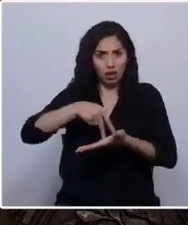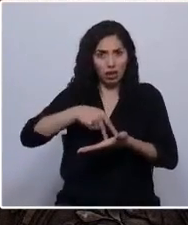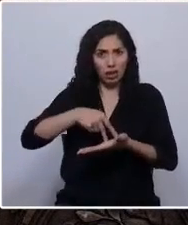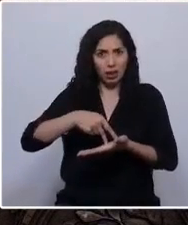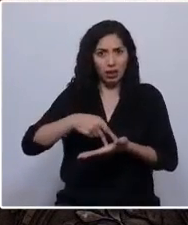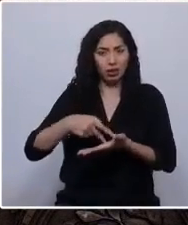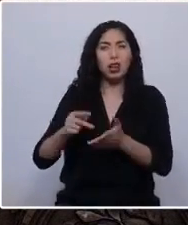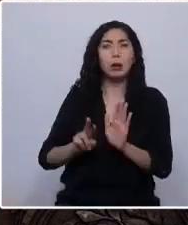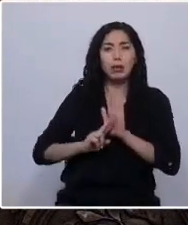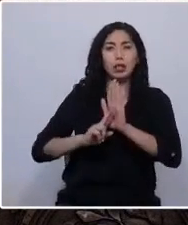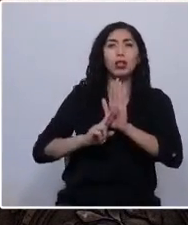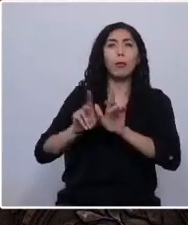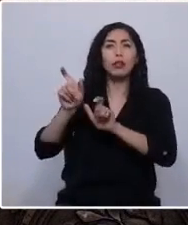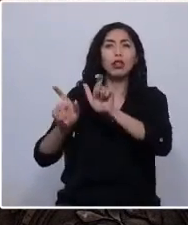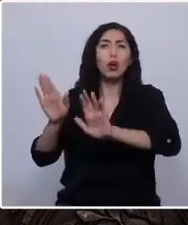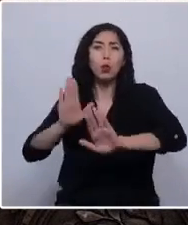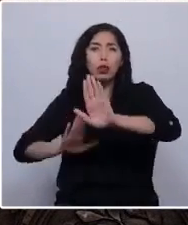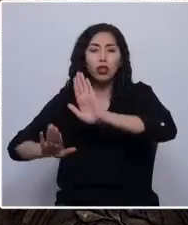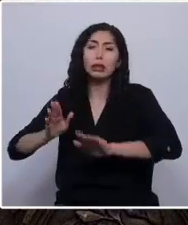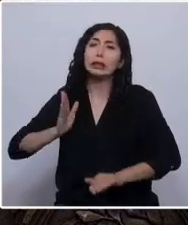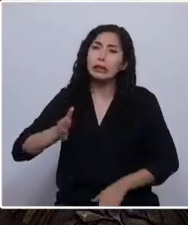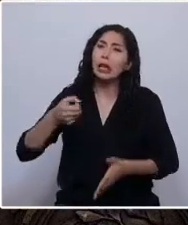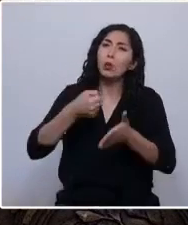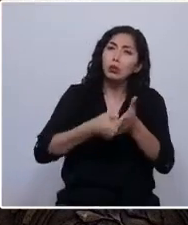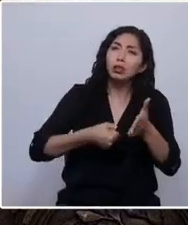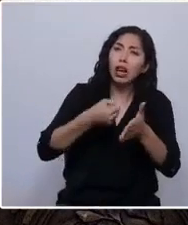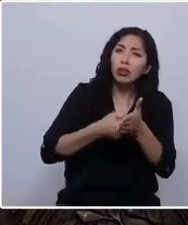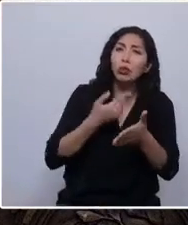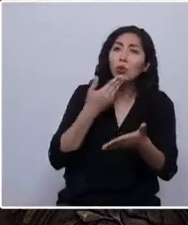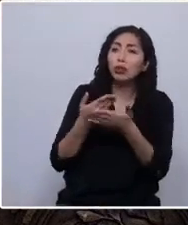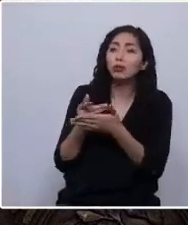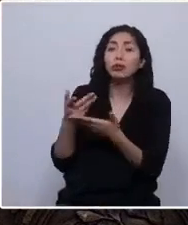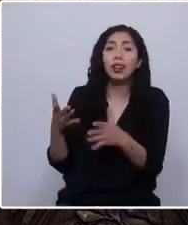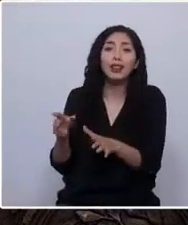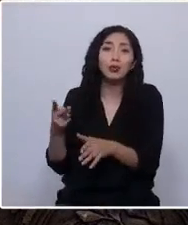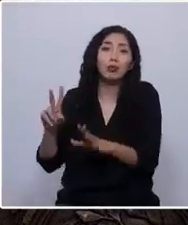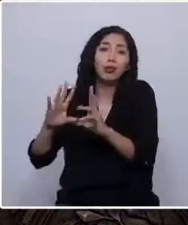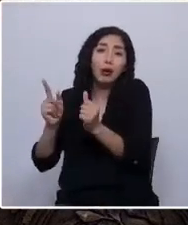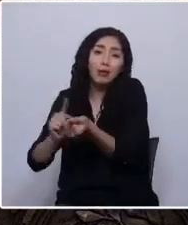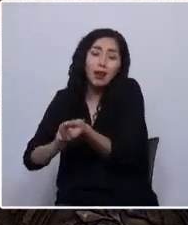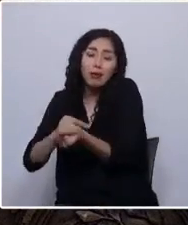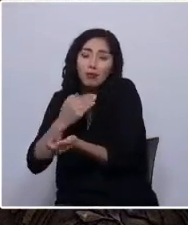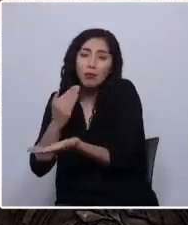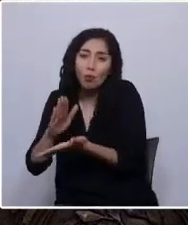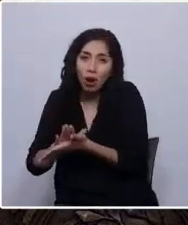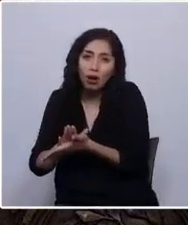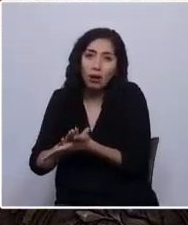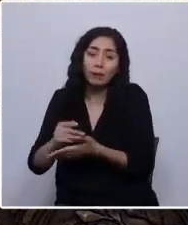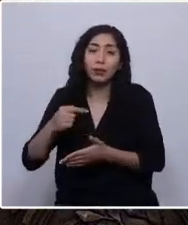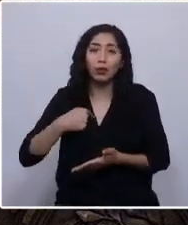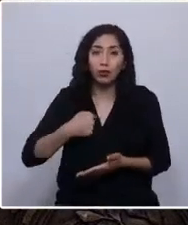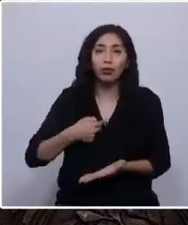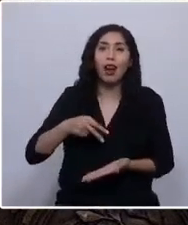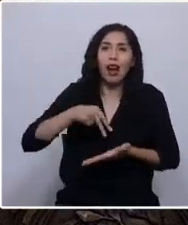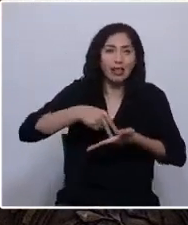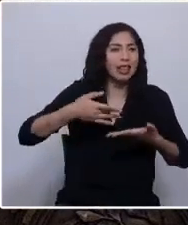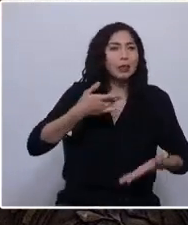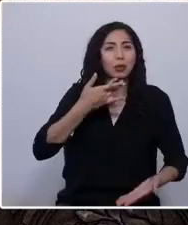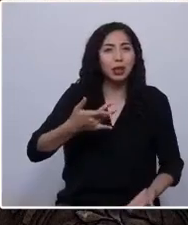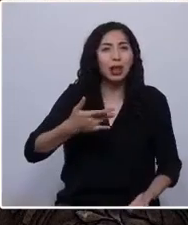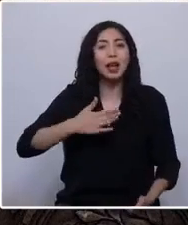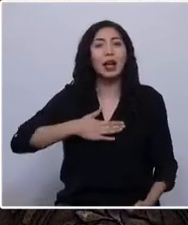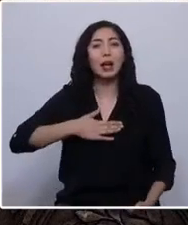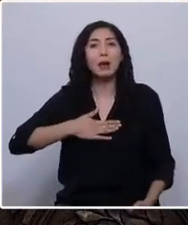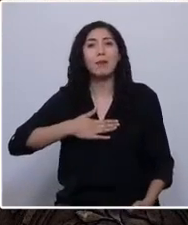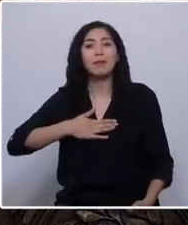siguen luchando aún después de haber perdido su mayor razón para luchar, por las que no están. Estoy aquí por mi Amelia, por mi papá